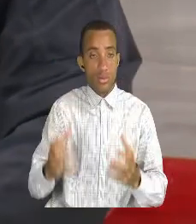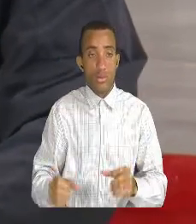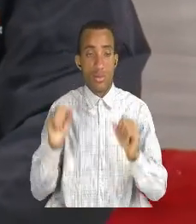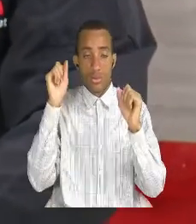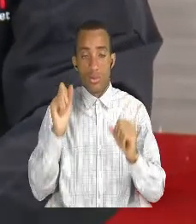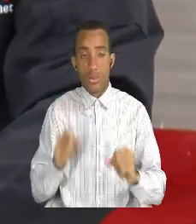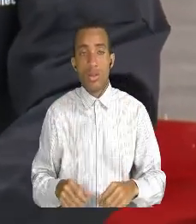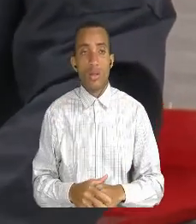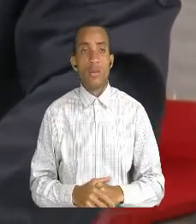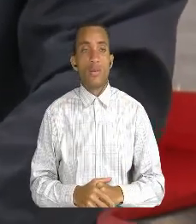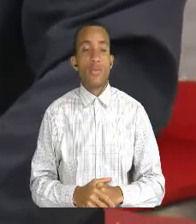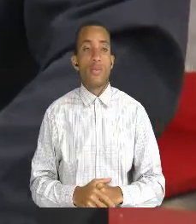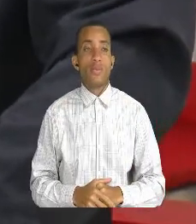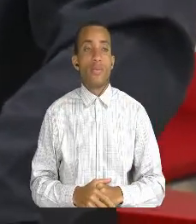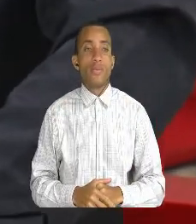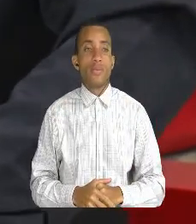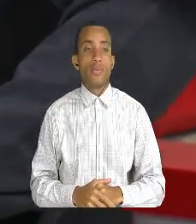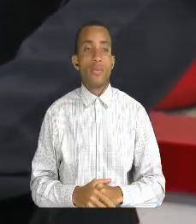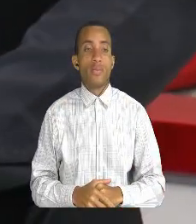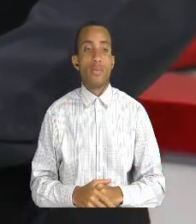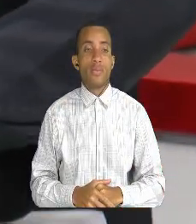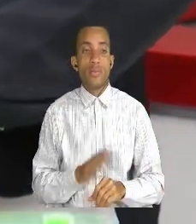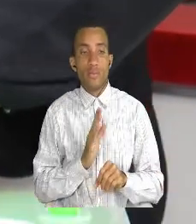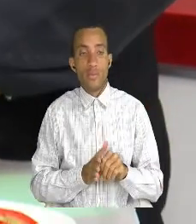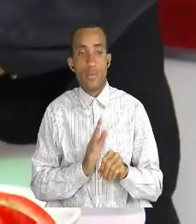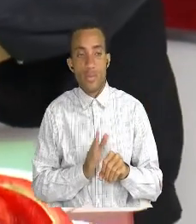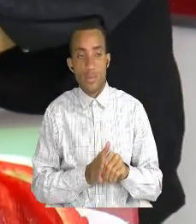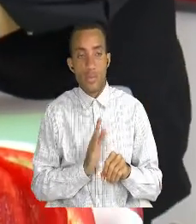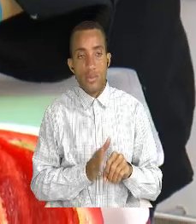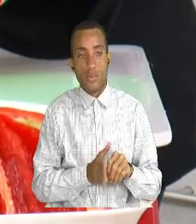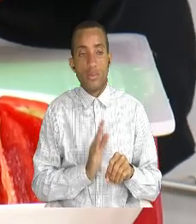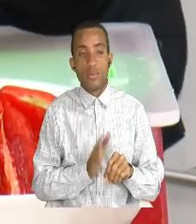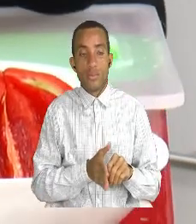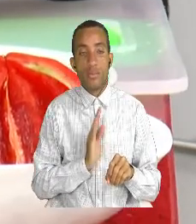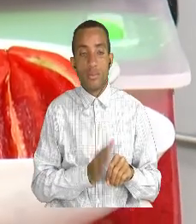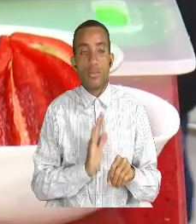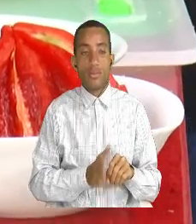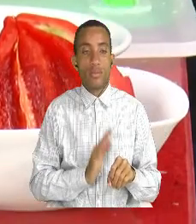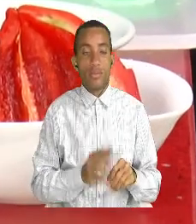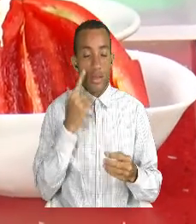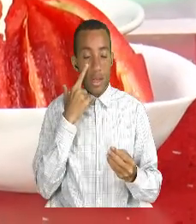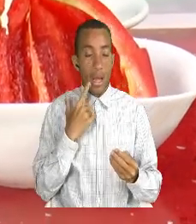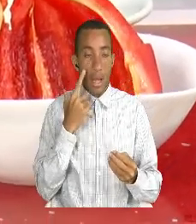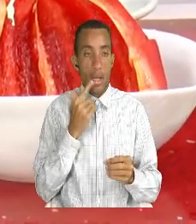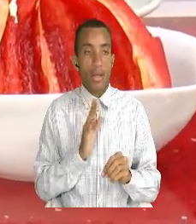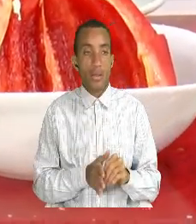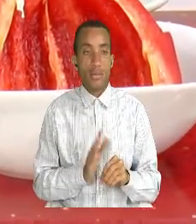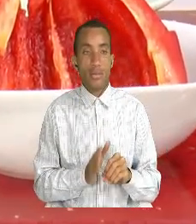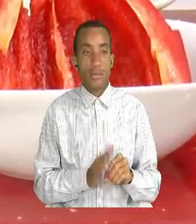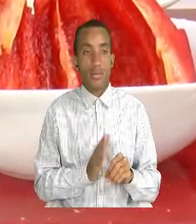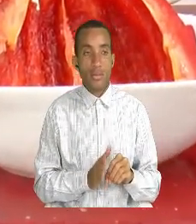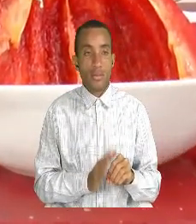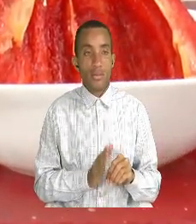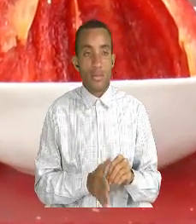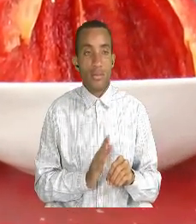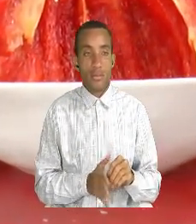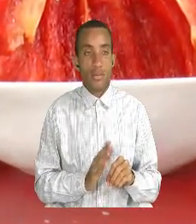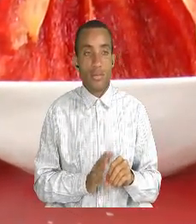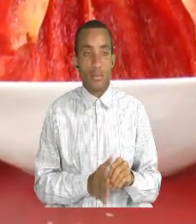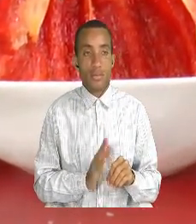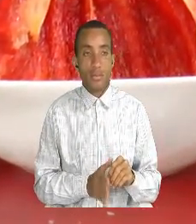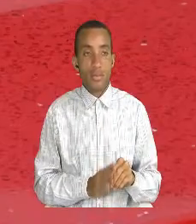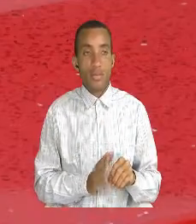obtener. Bueno, ¿tú qué estás haciendo ahí? Corte con la aquí cebolla. Estoy haciendo lo mismo, Roche, haciendo nuestra cebollita en juliana. Yo creo que ya terminé. ¿Listo?